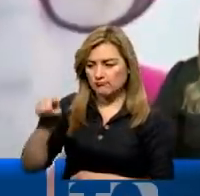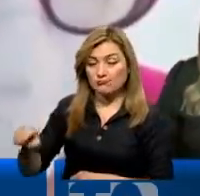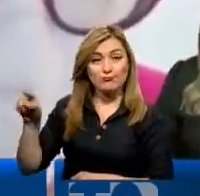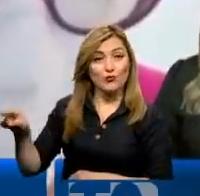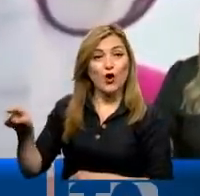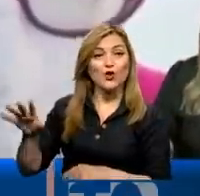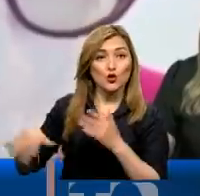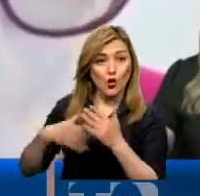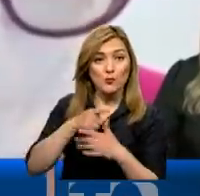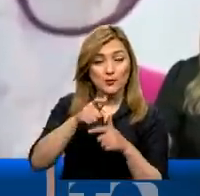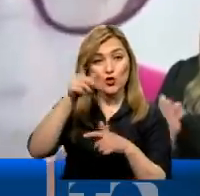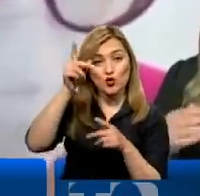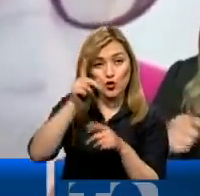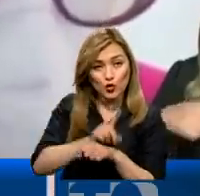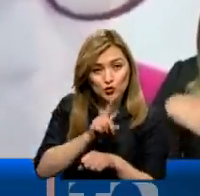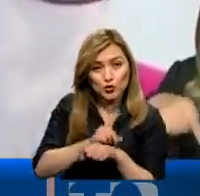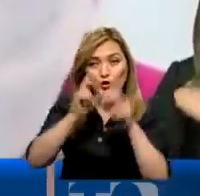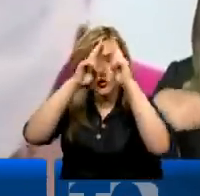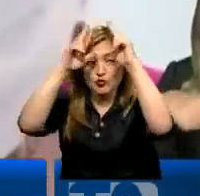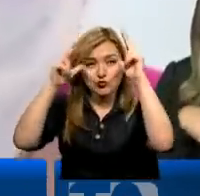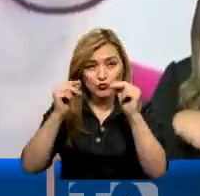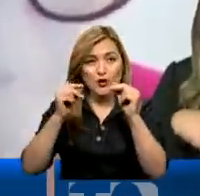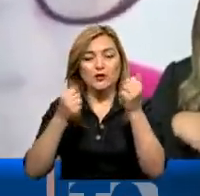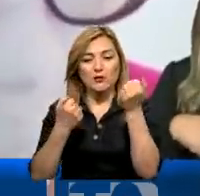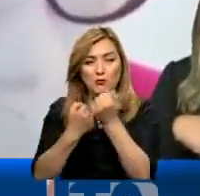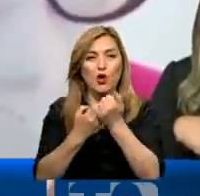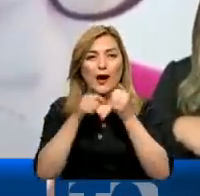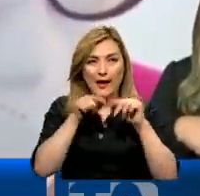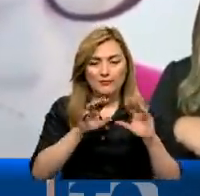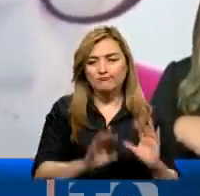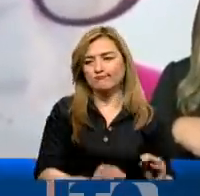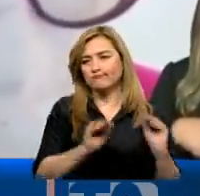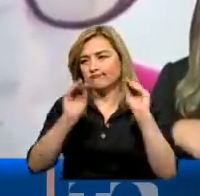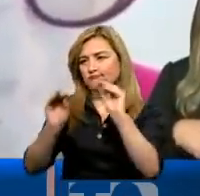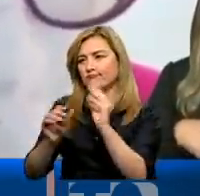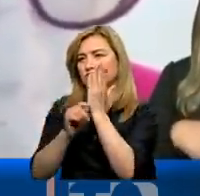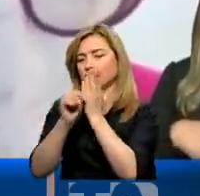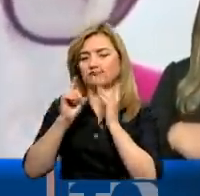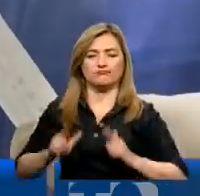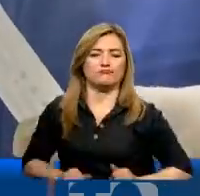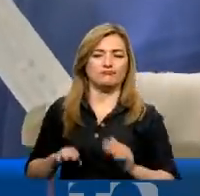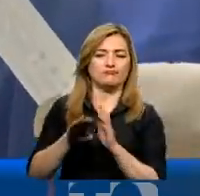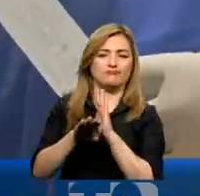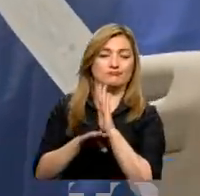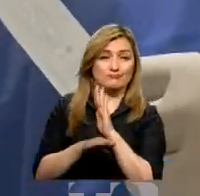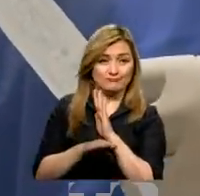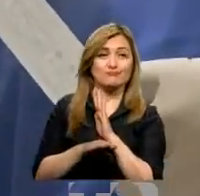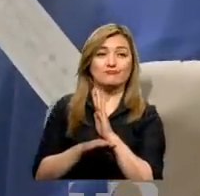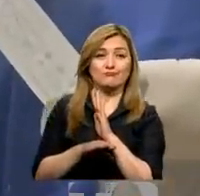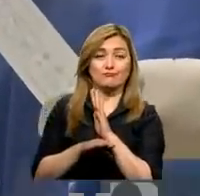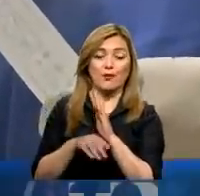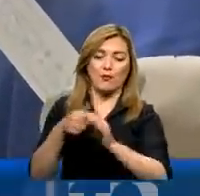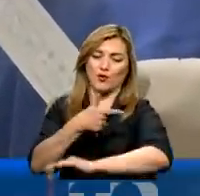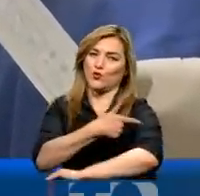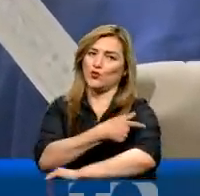de las brigadas fijas como móviles y también el personal que está en el centro de atención temporal. Mientras tanto, las